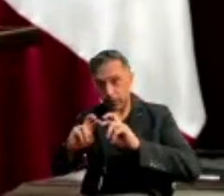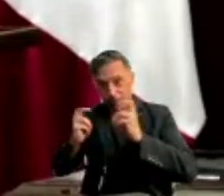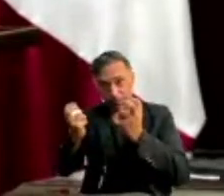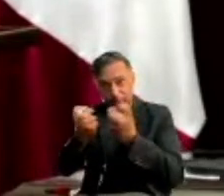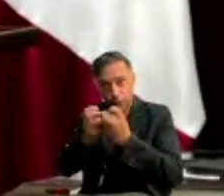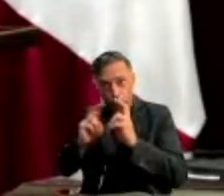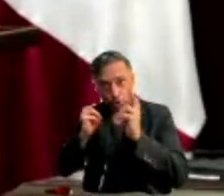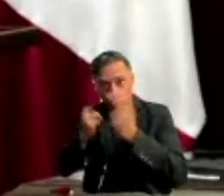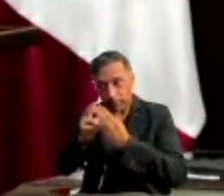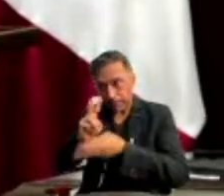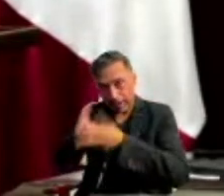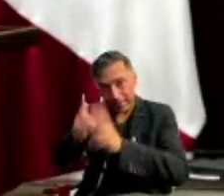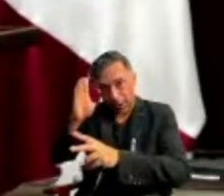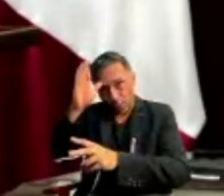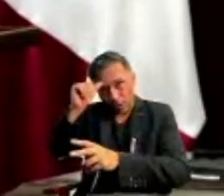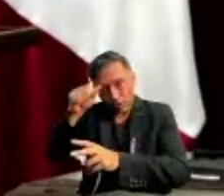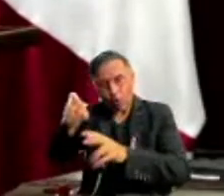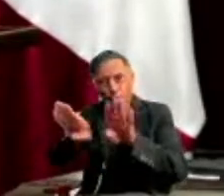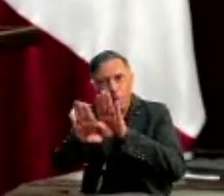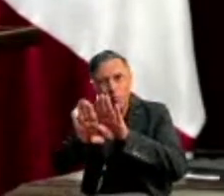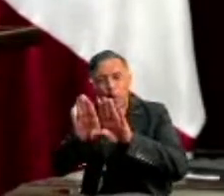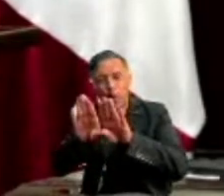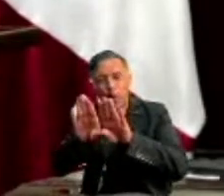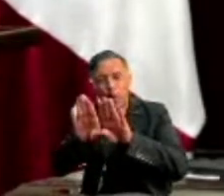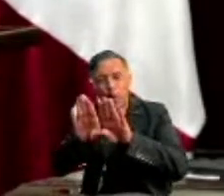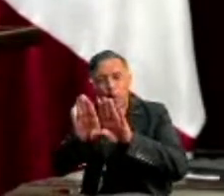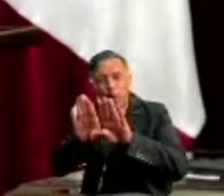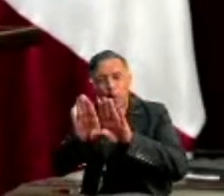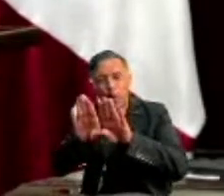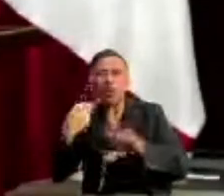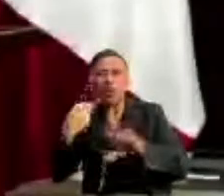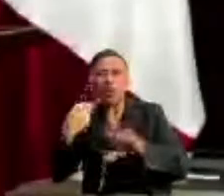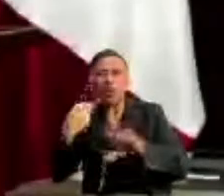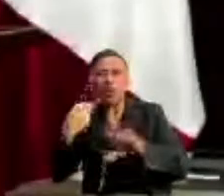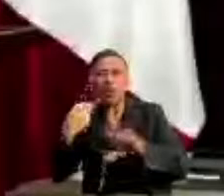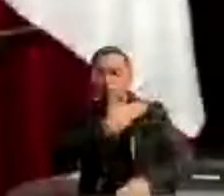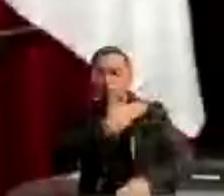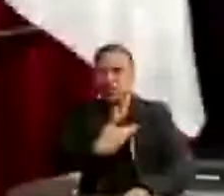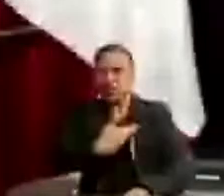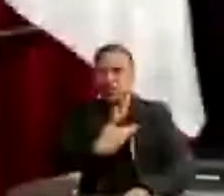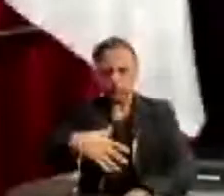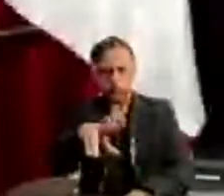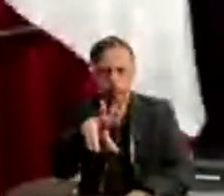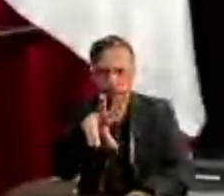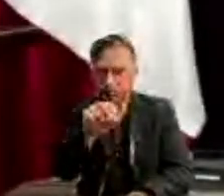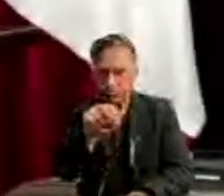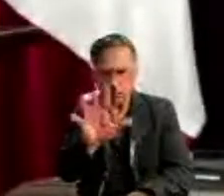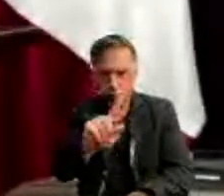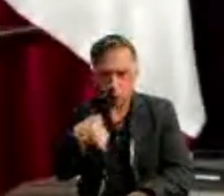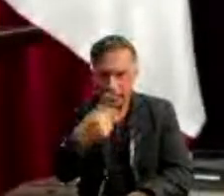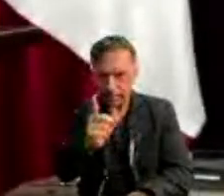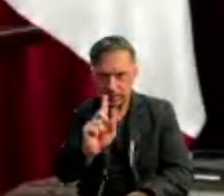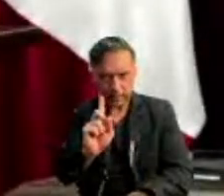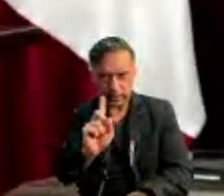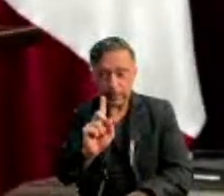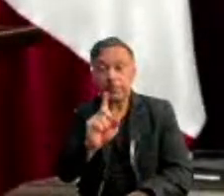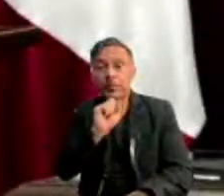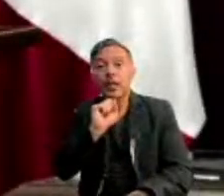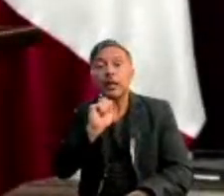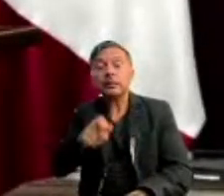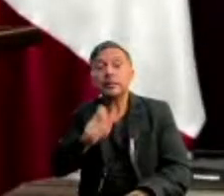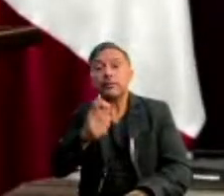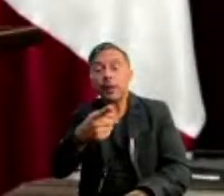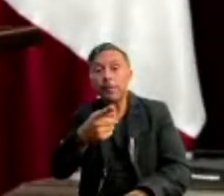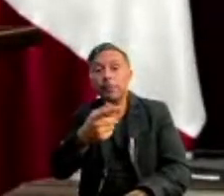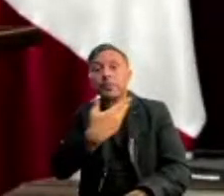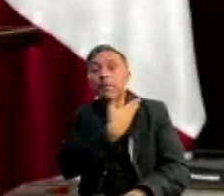movimiento político contra el presidente, sino que tenían como finalidad cooperar con la consigna presidencial de la